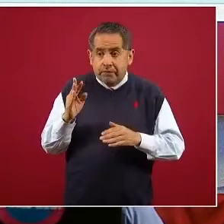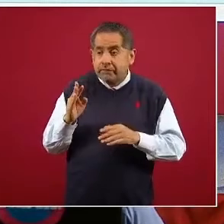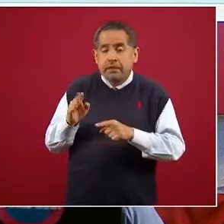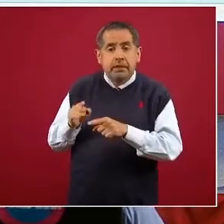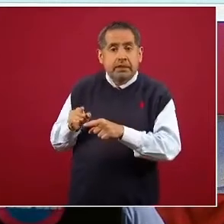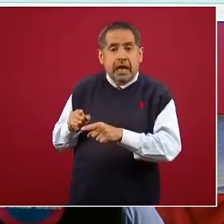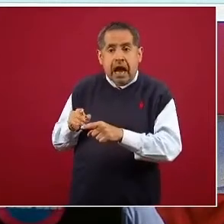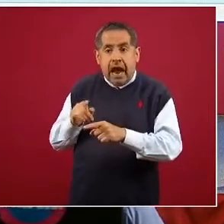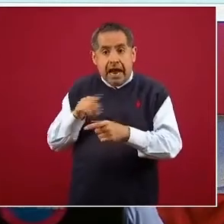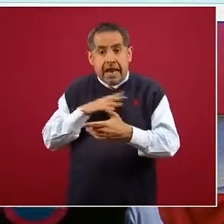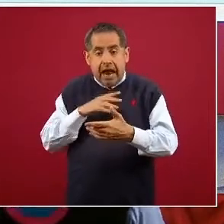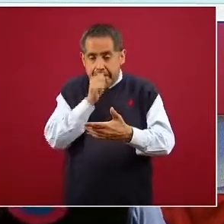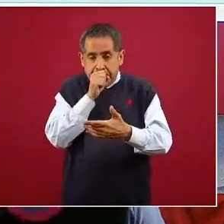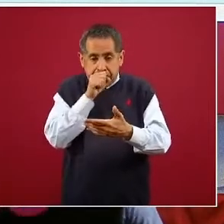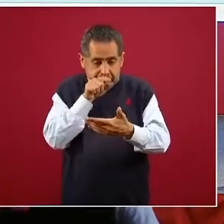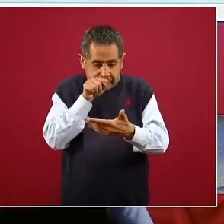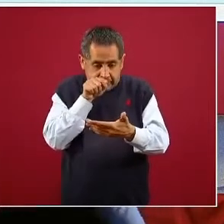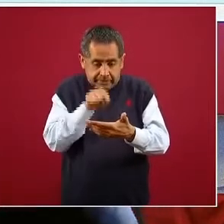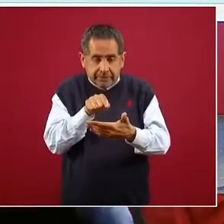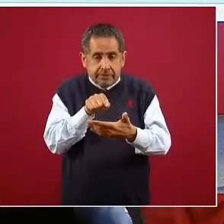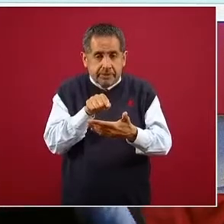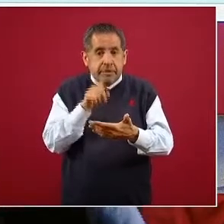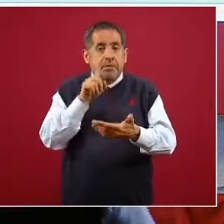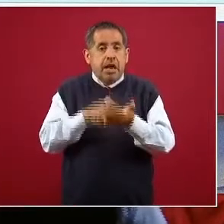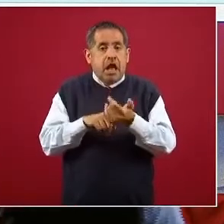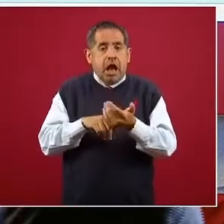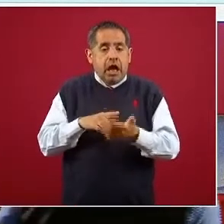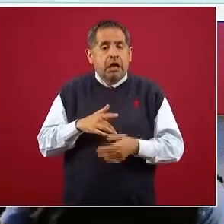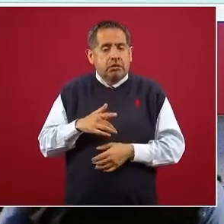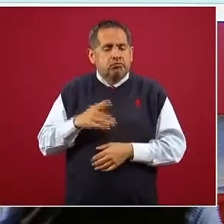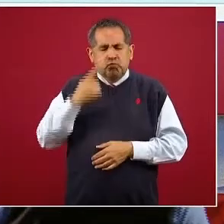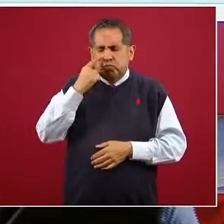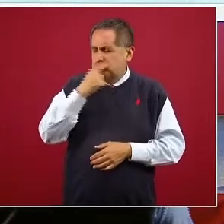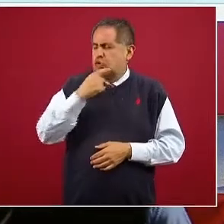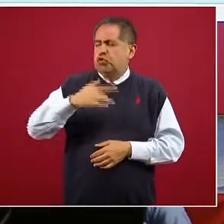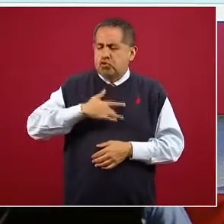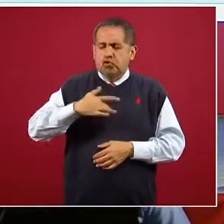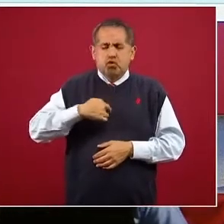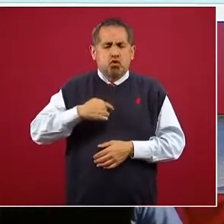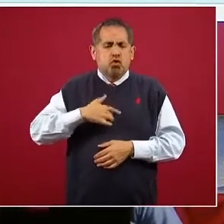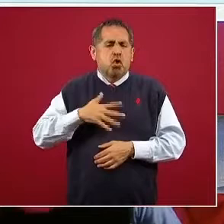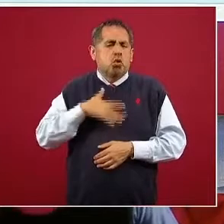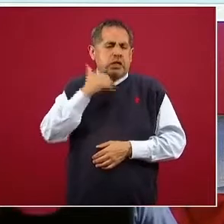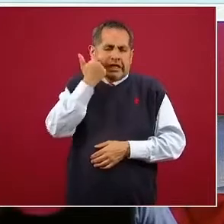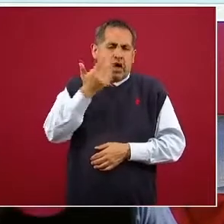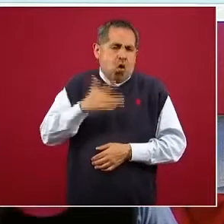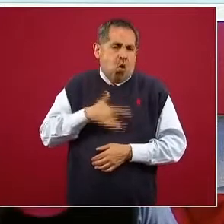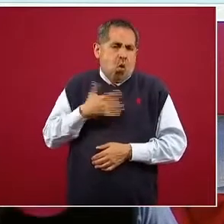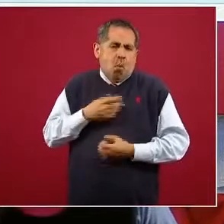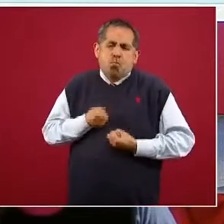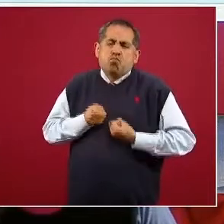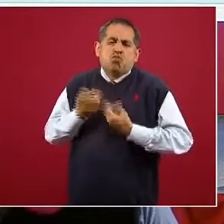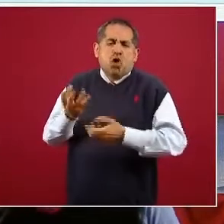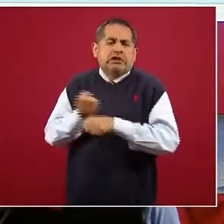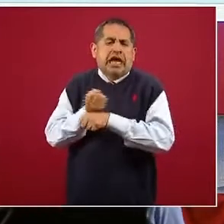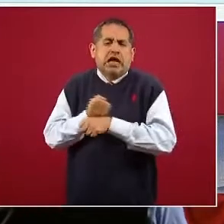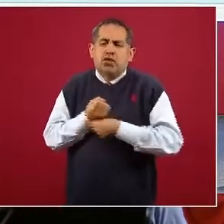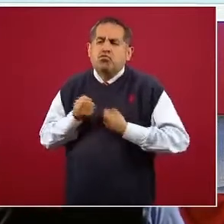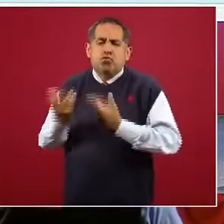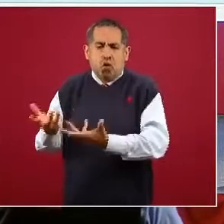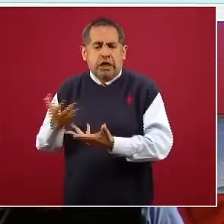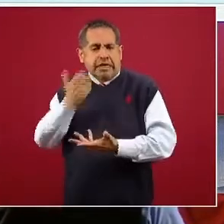habrá una aplicación exclusiva para la donación voluntaria y altruista de sangre. La siguiente, por